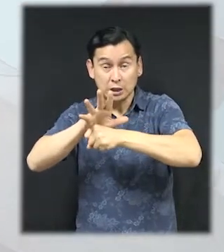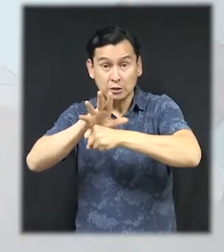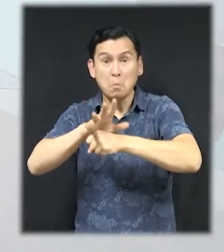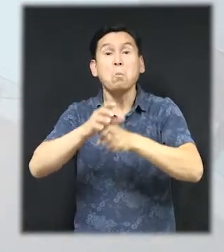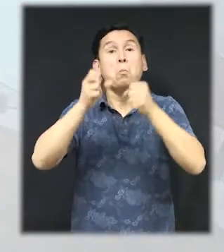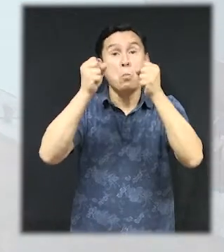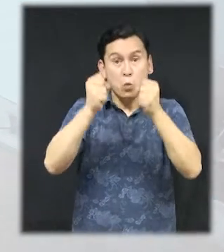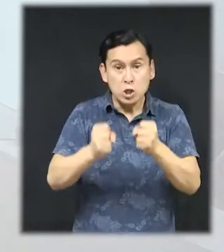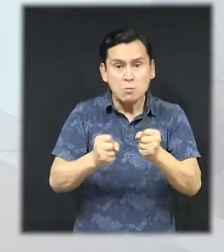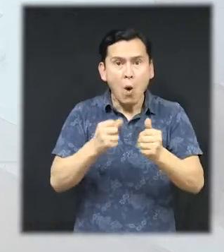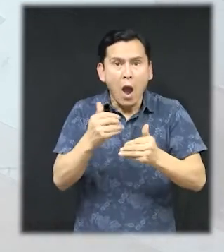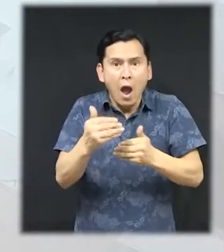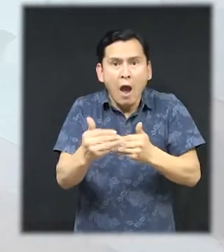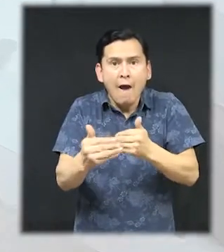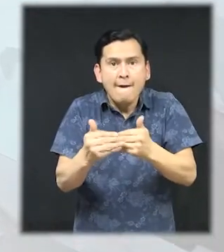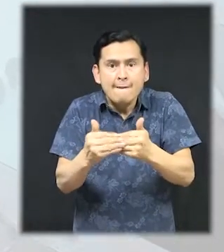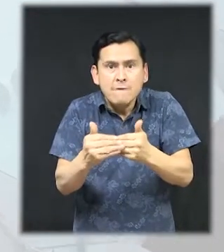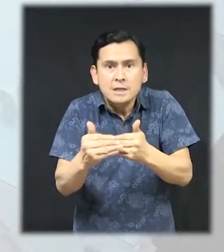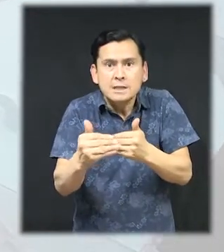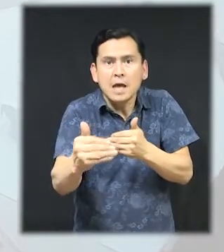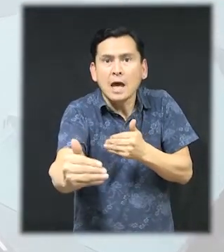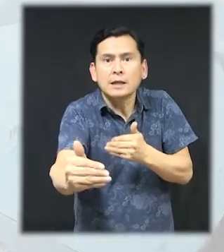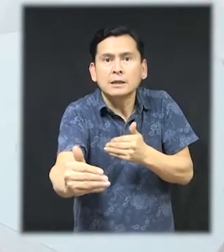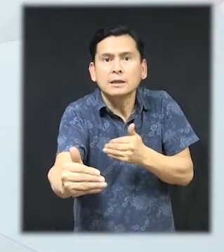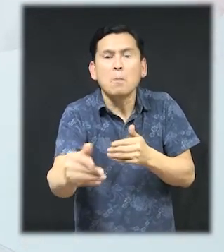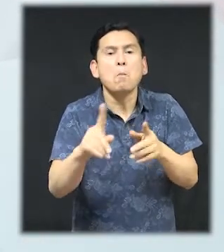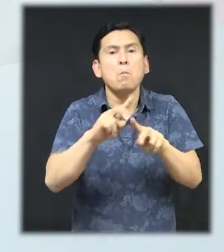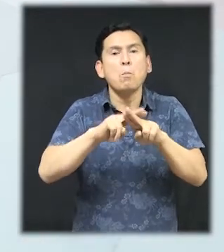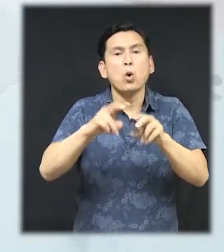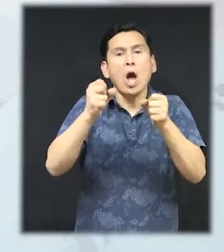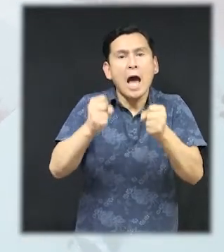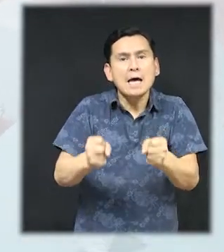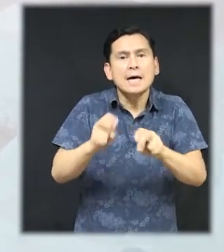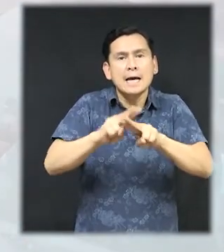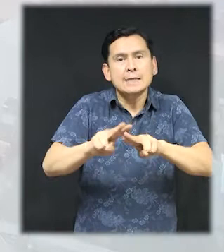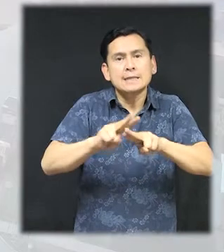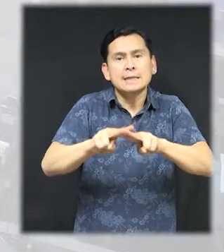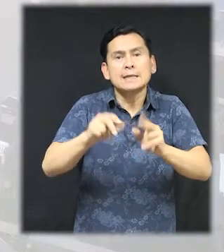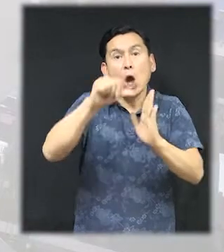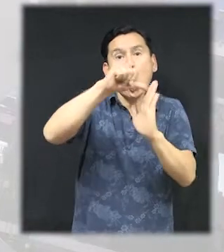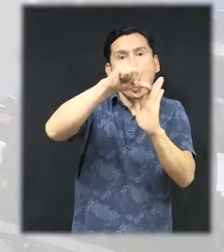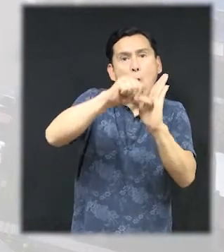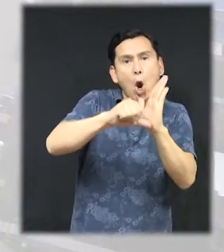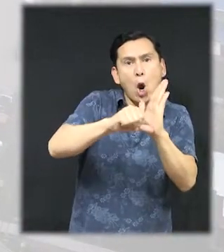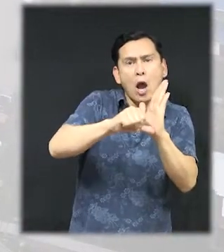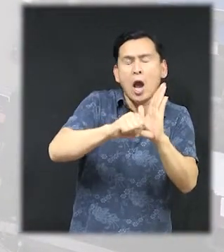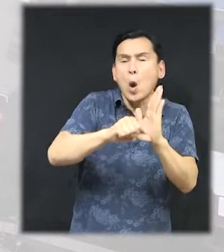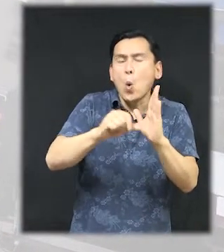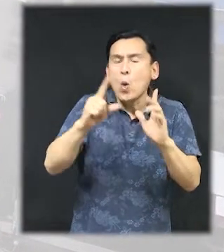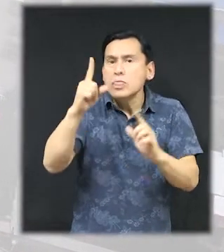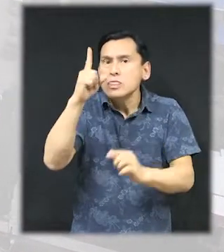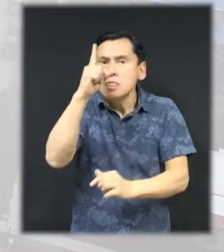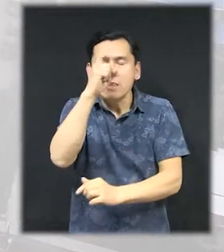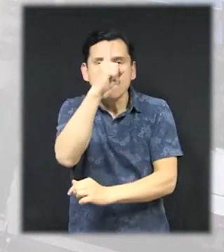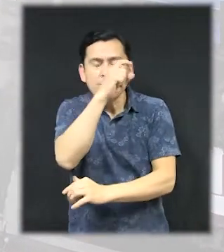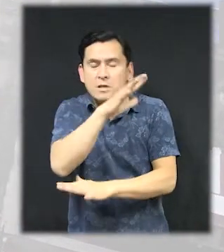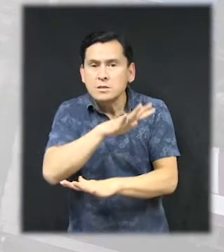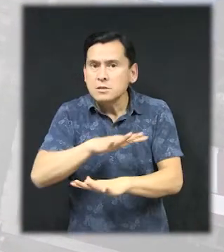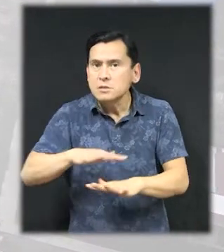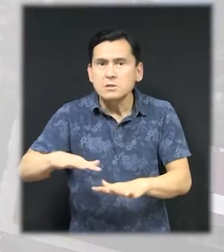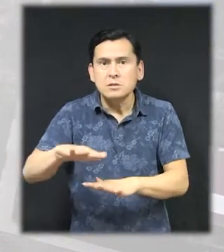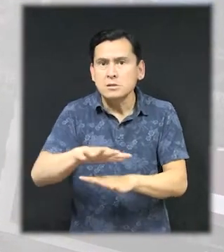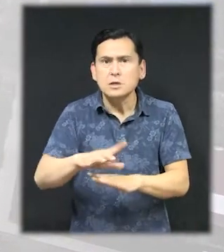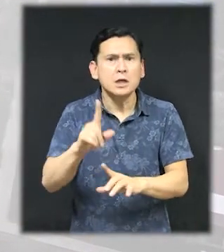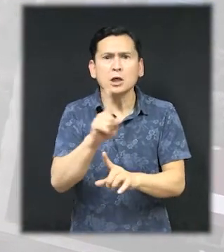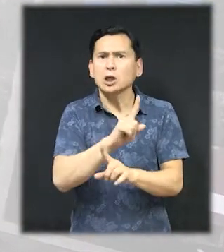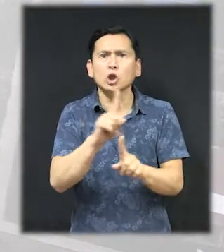de este contexto de pandemia pudimos avanzar en poder hacer en el hospital cirugías